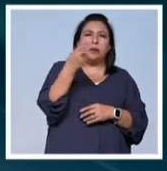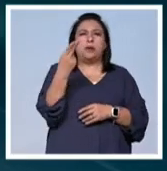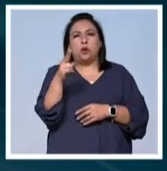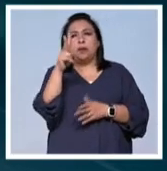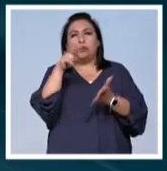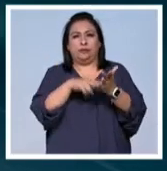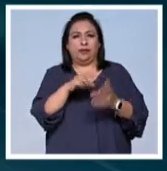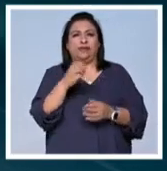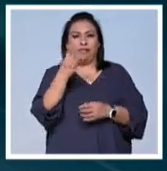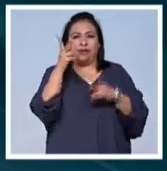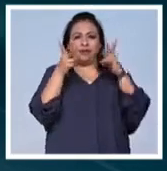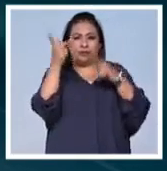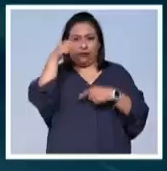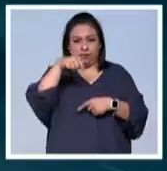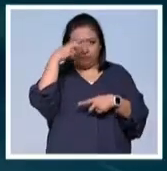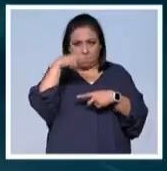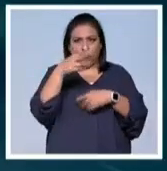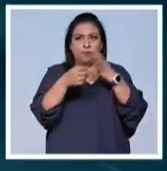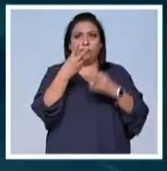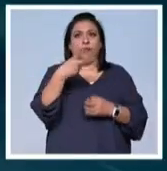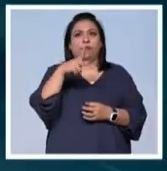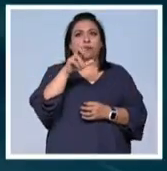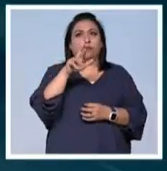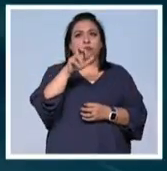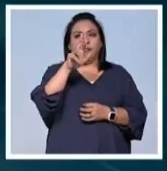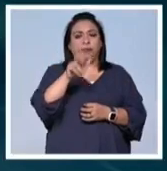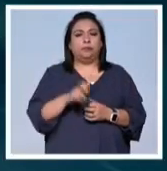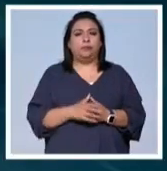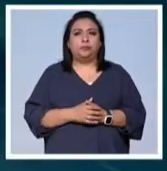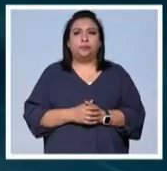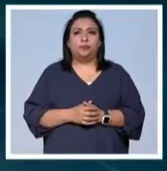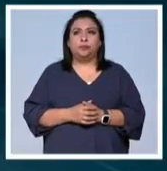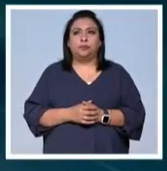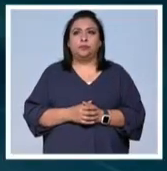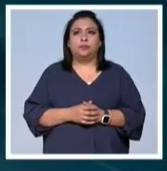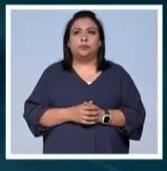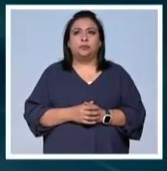2023 Noticias 22 Karen Rivera